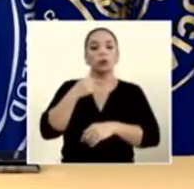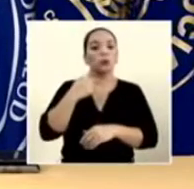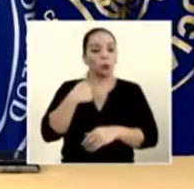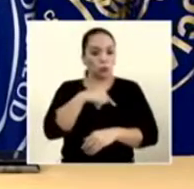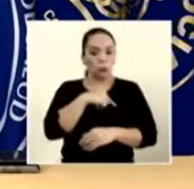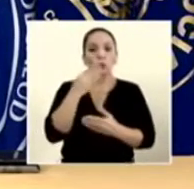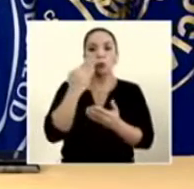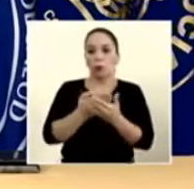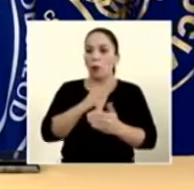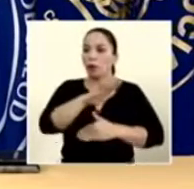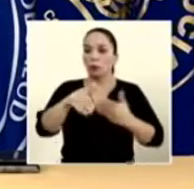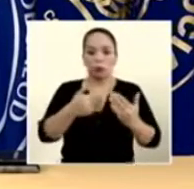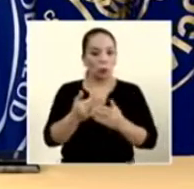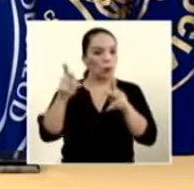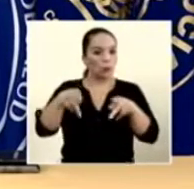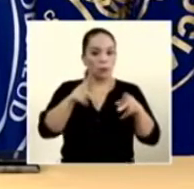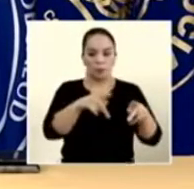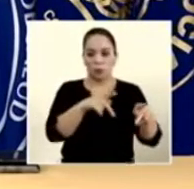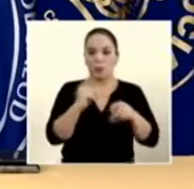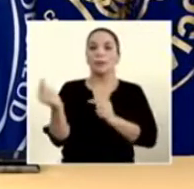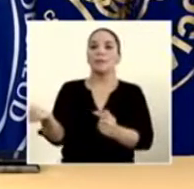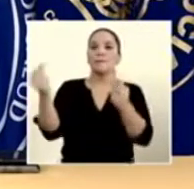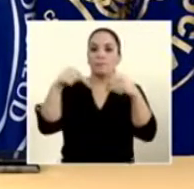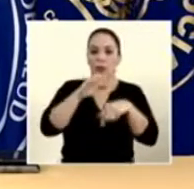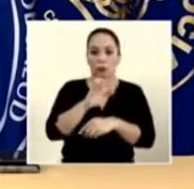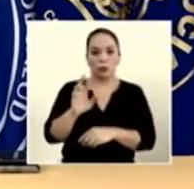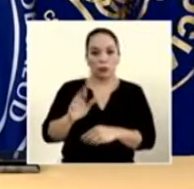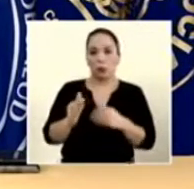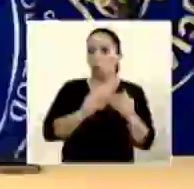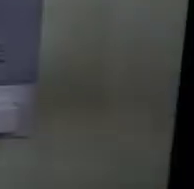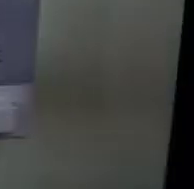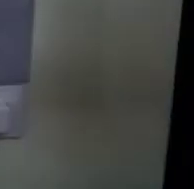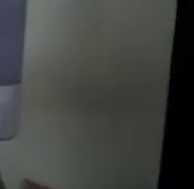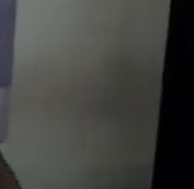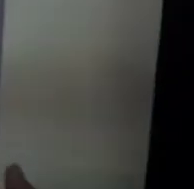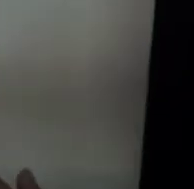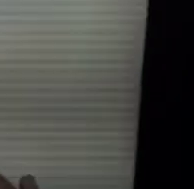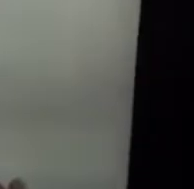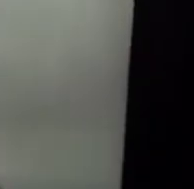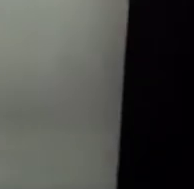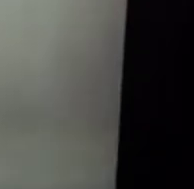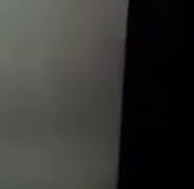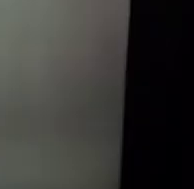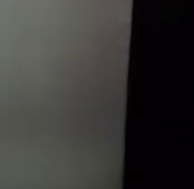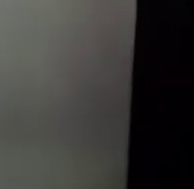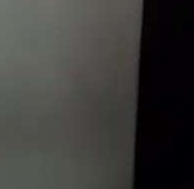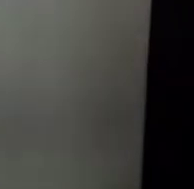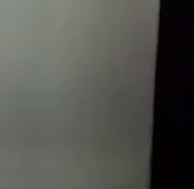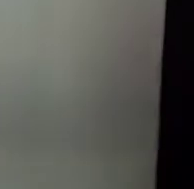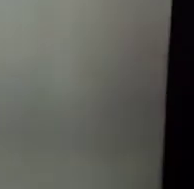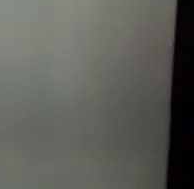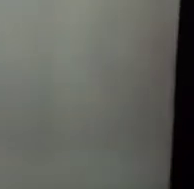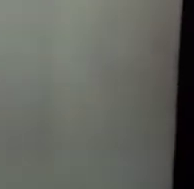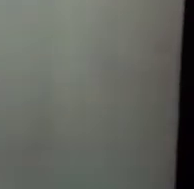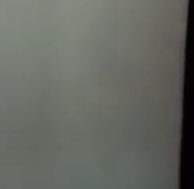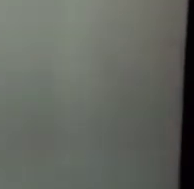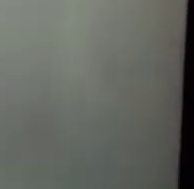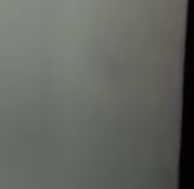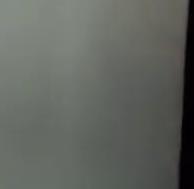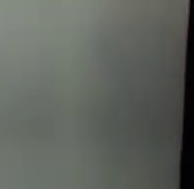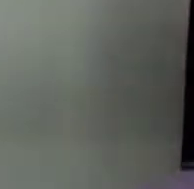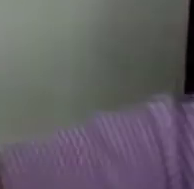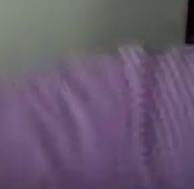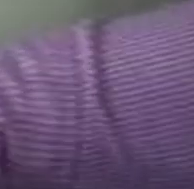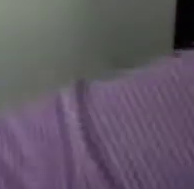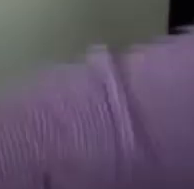muestras a todas las personas, independientemente de su condición clínica. Es decir, estamos tomando muestras a todas las personas